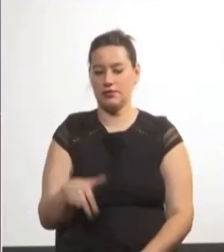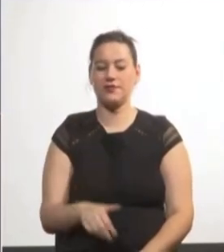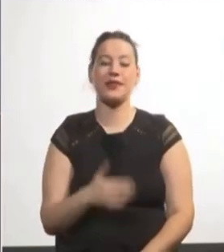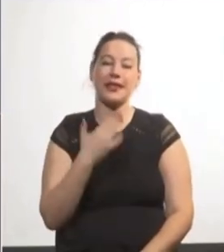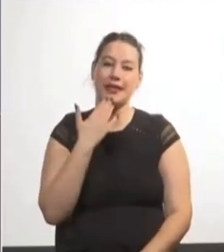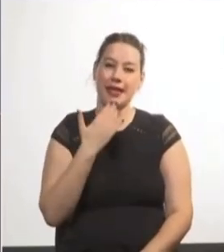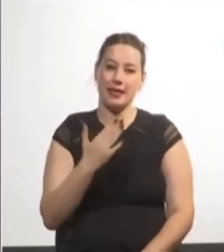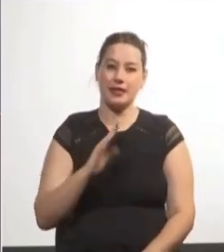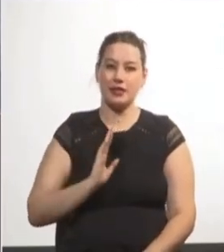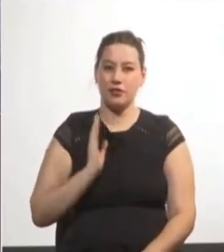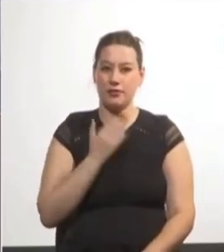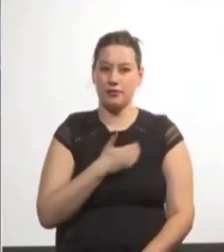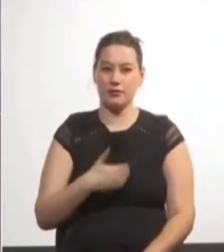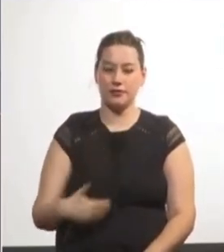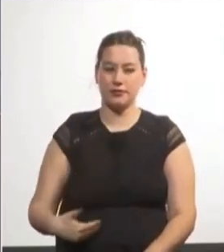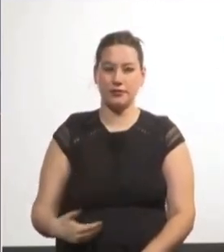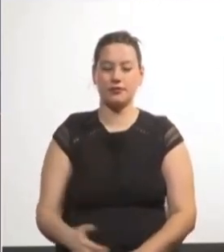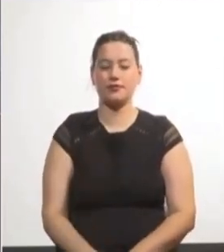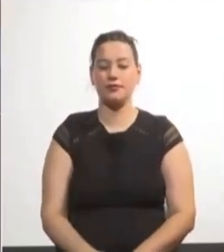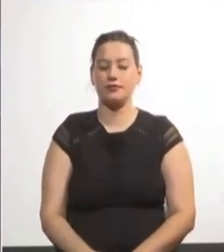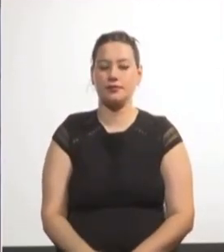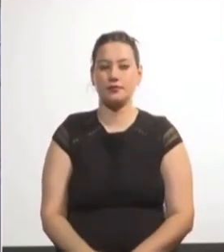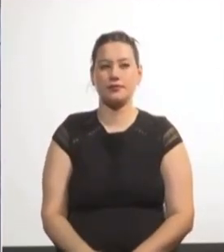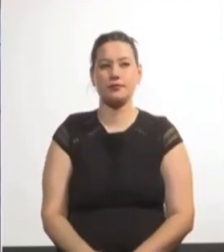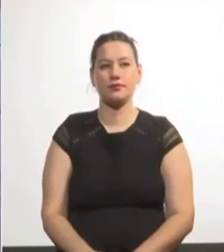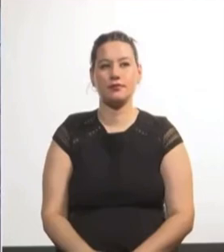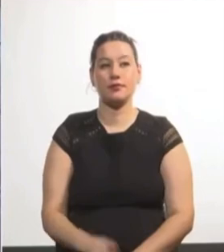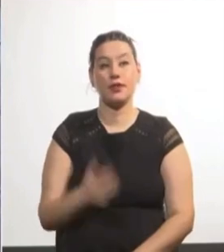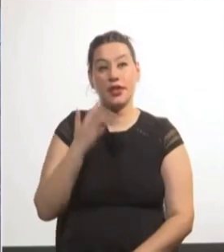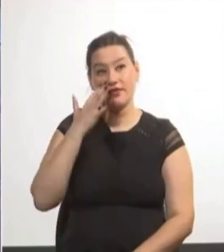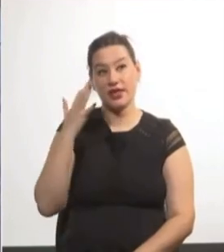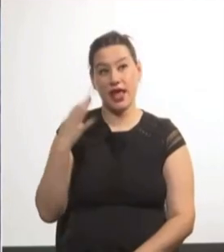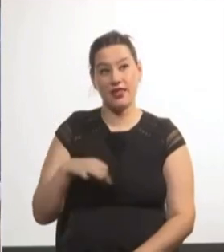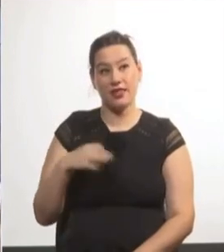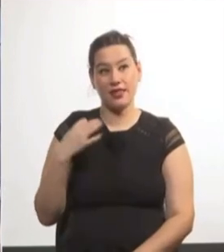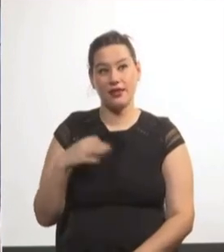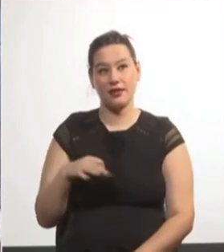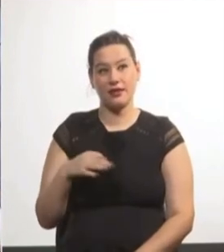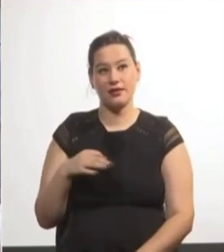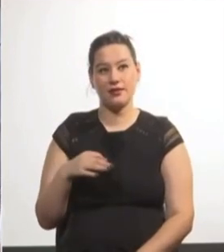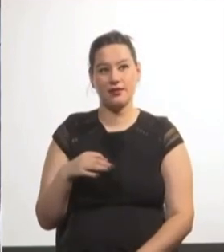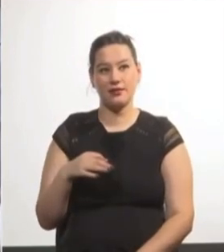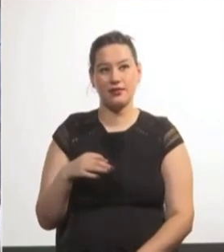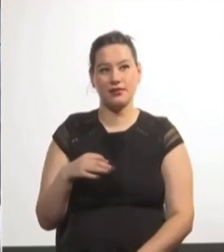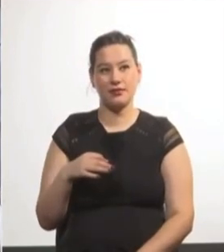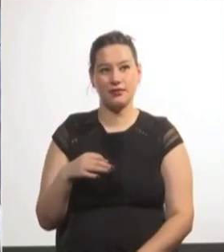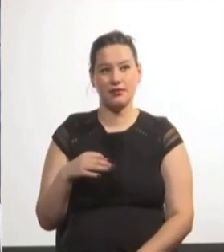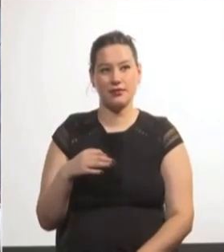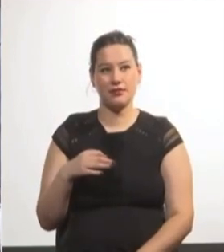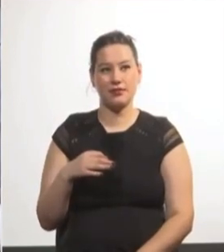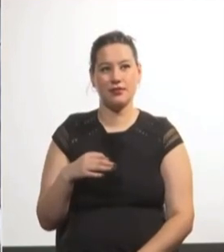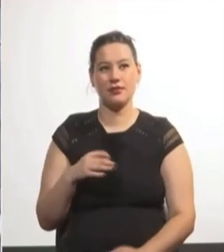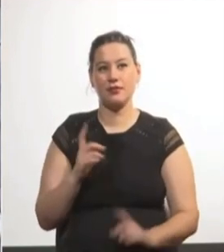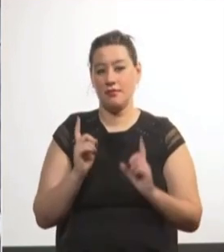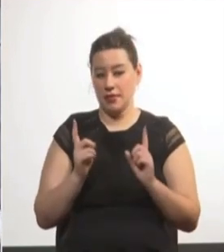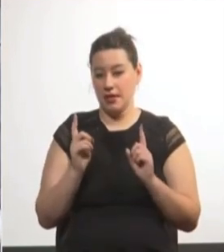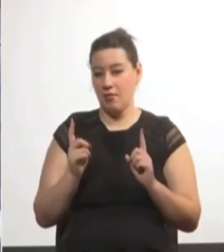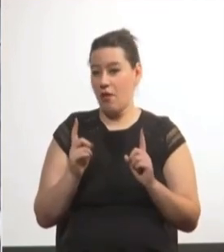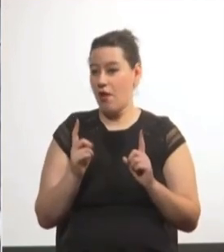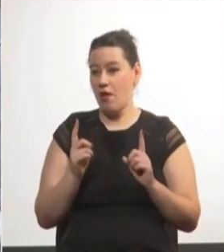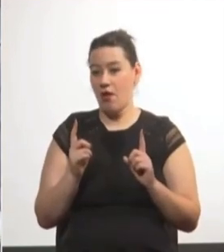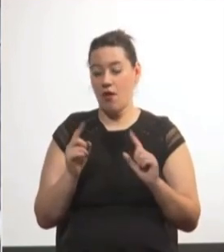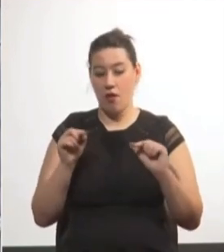Sí, gracias, señora presidenta. La verdad que cuando las sesiones transcurren como la que ha